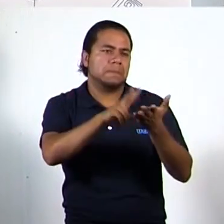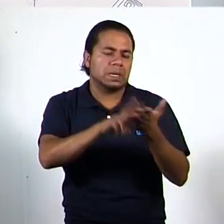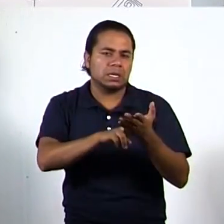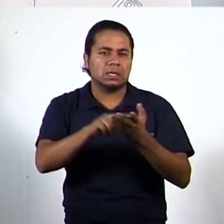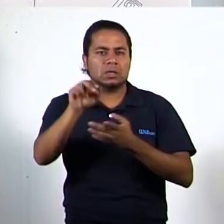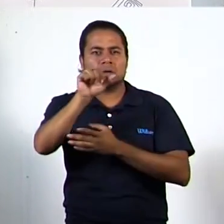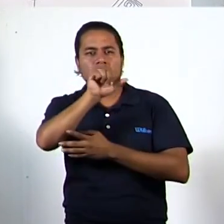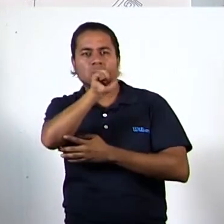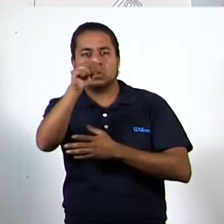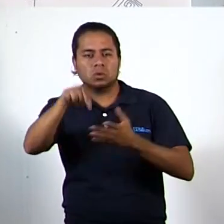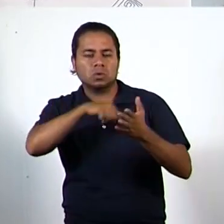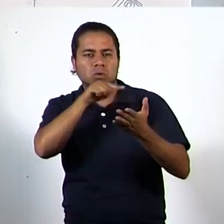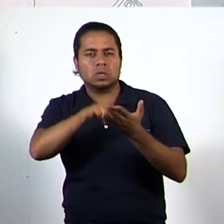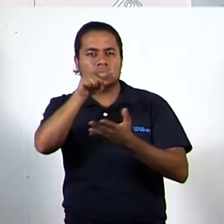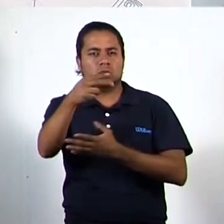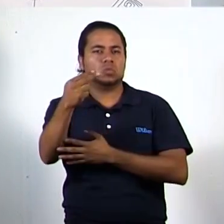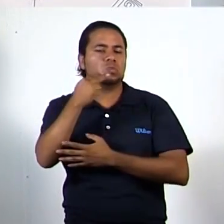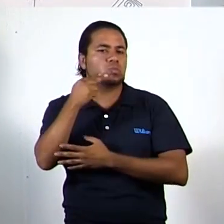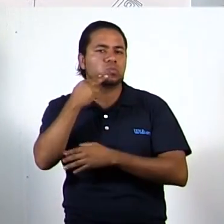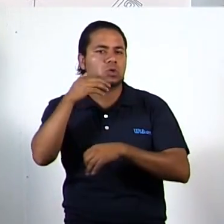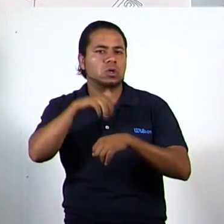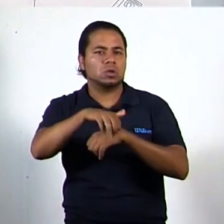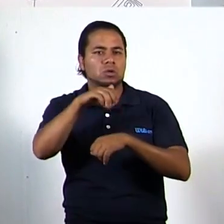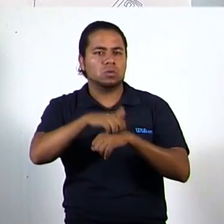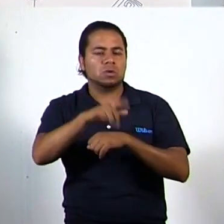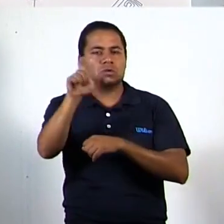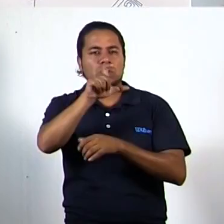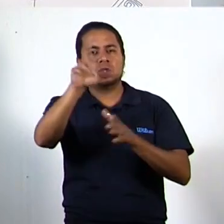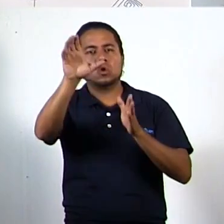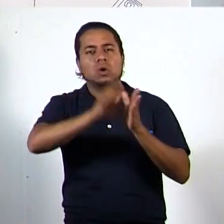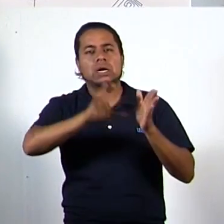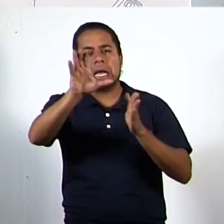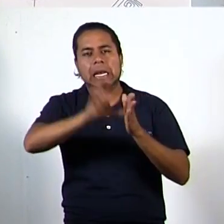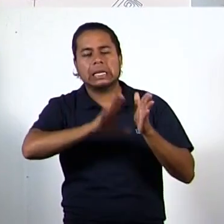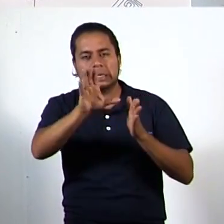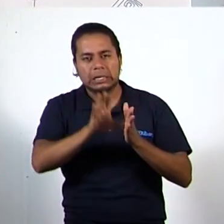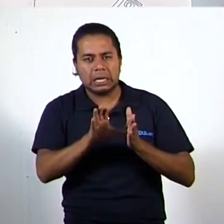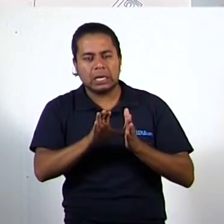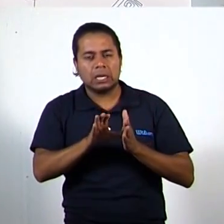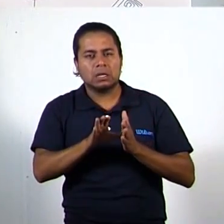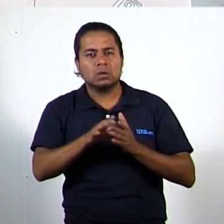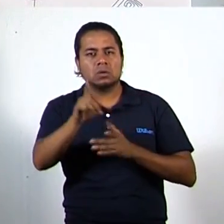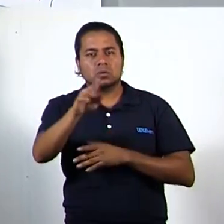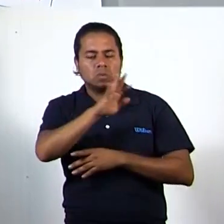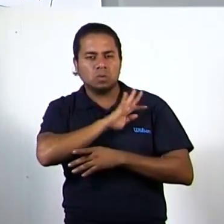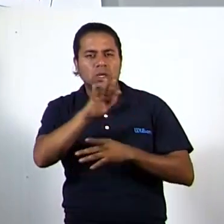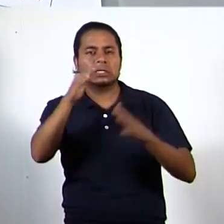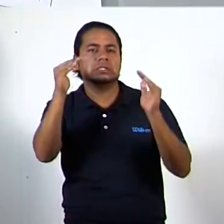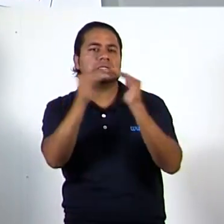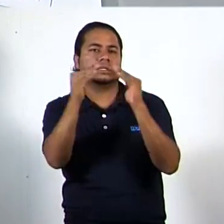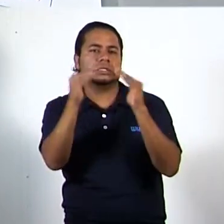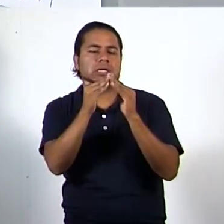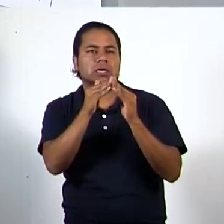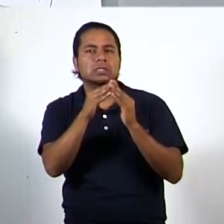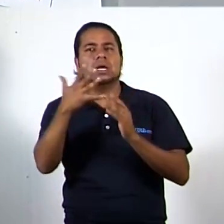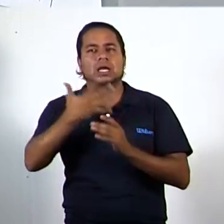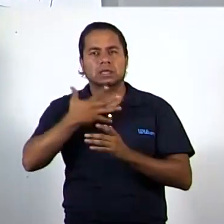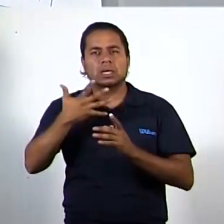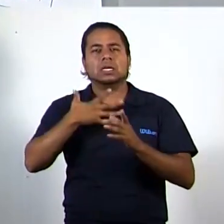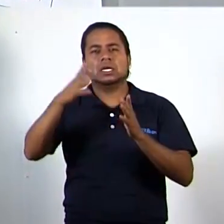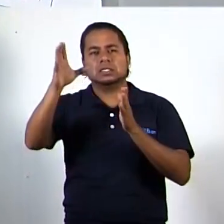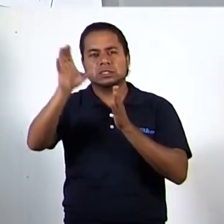donde utilizamos los números es en el calendario, efectivamente. Puedes revisarlo en tu casa, estoy seguro que hay un